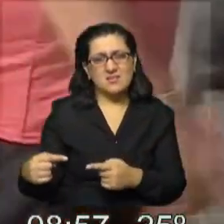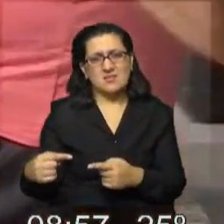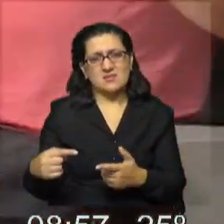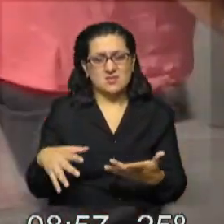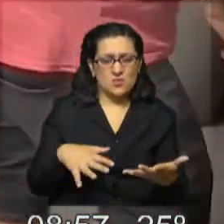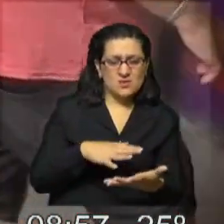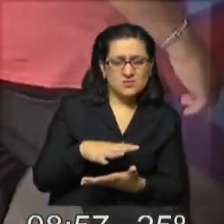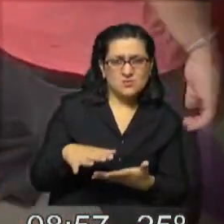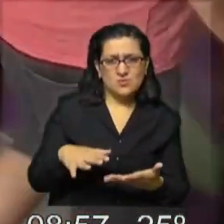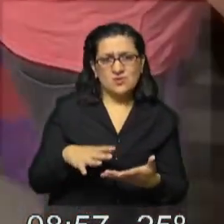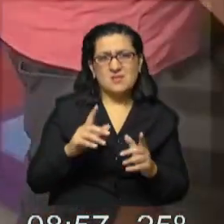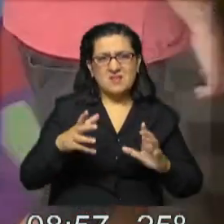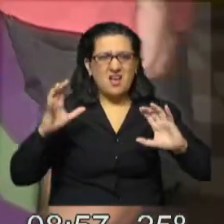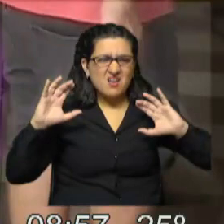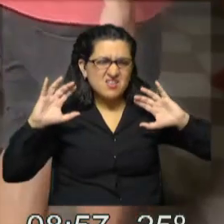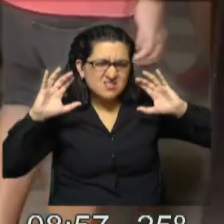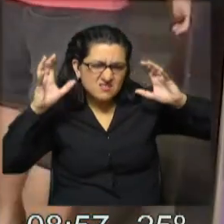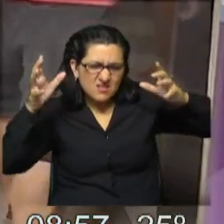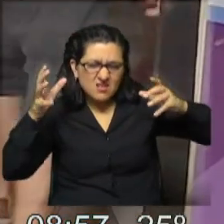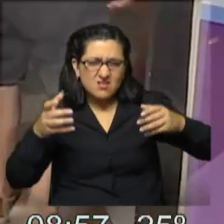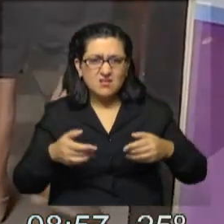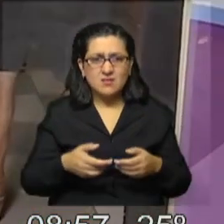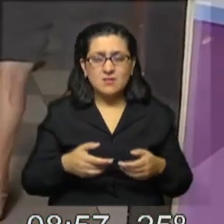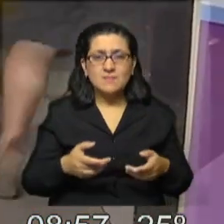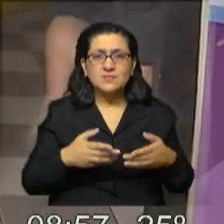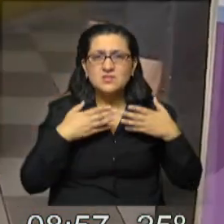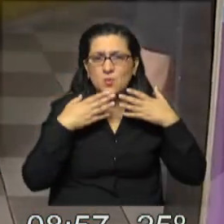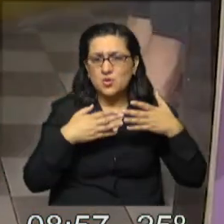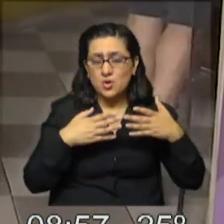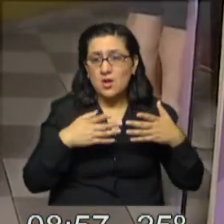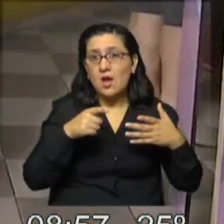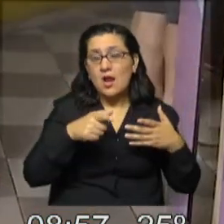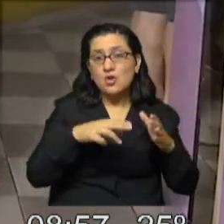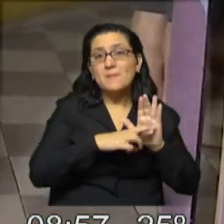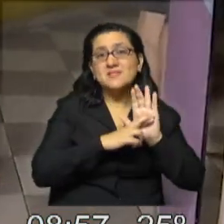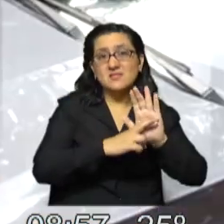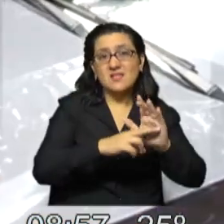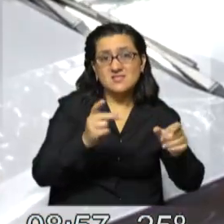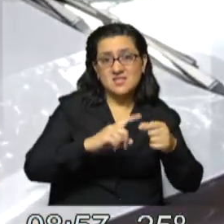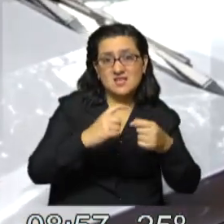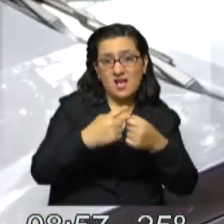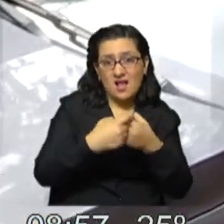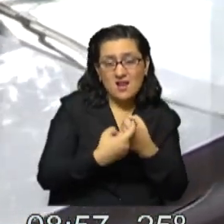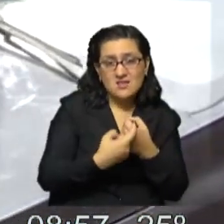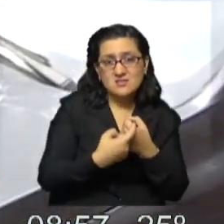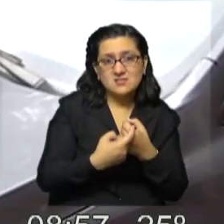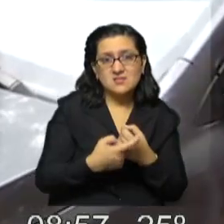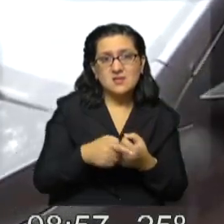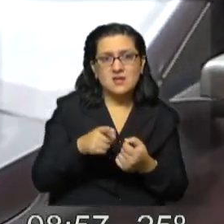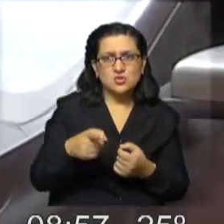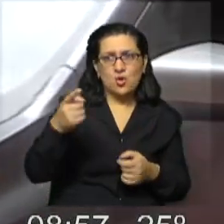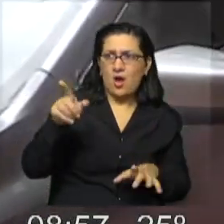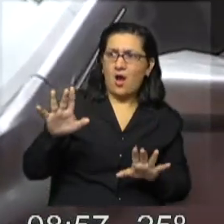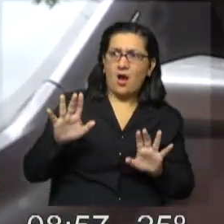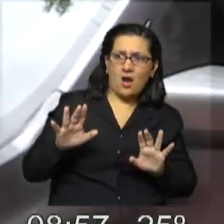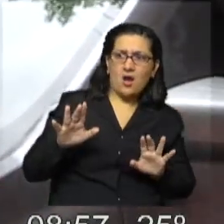diferentes ámbitos, la agresividad con la cual se cuestiona al movimiento sindical y a sus representantes, esa cuestión de instalar de que